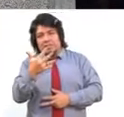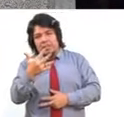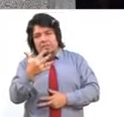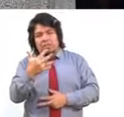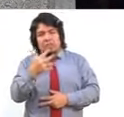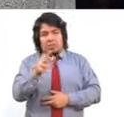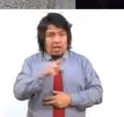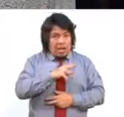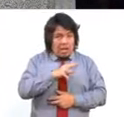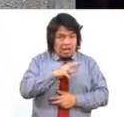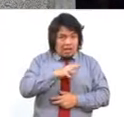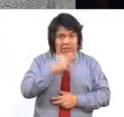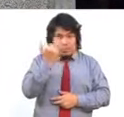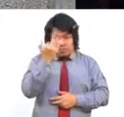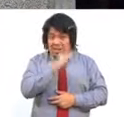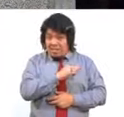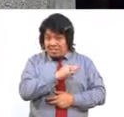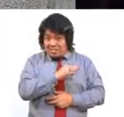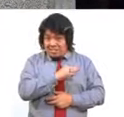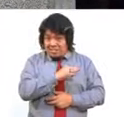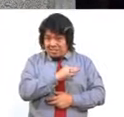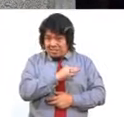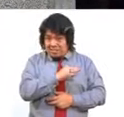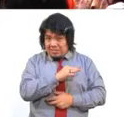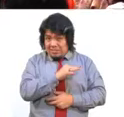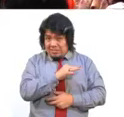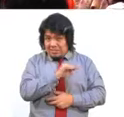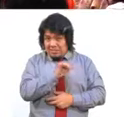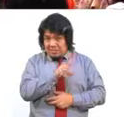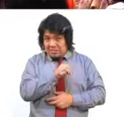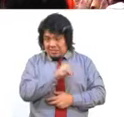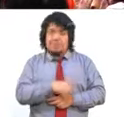un porcentaje que ustedes hayan detectado?